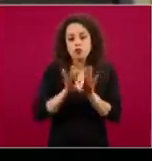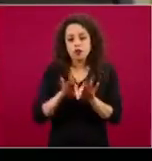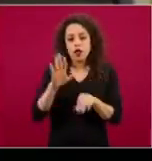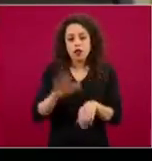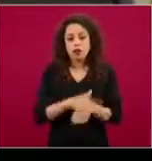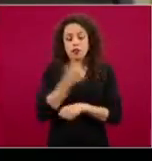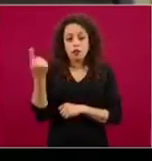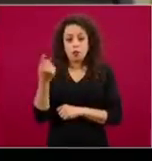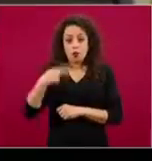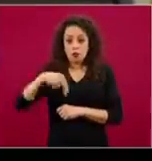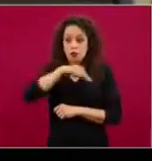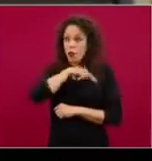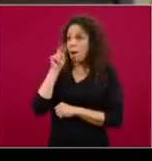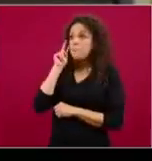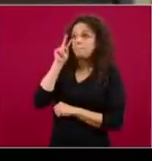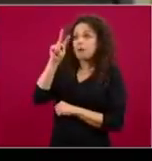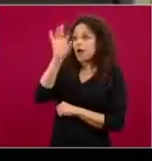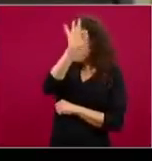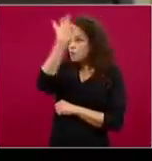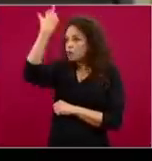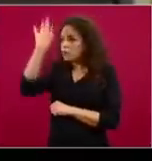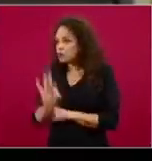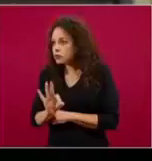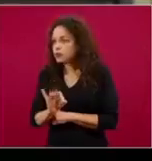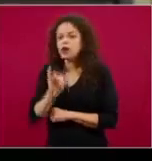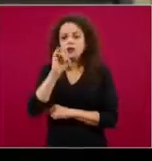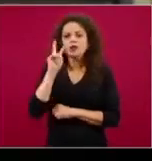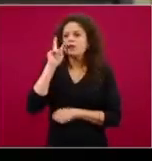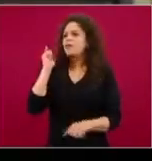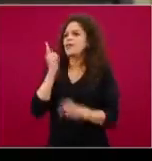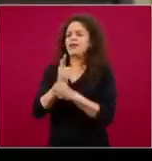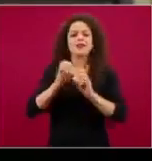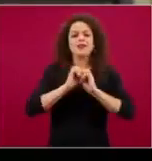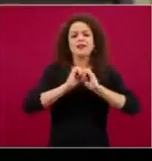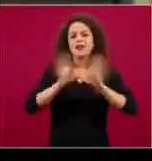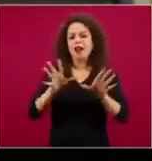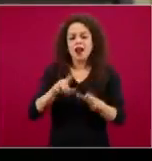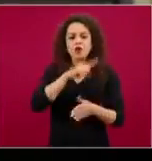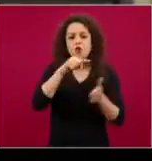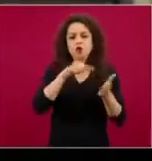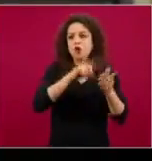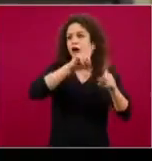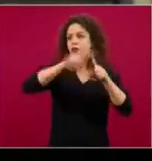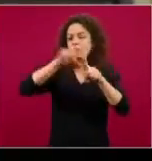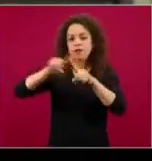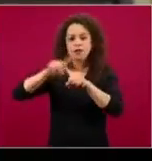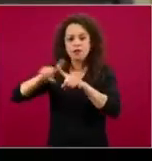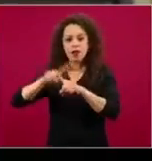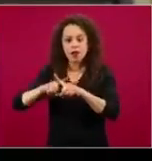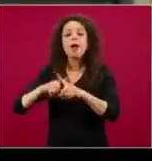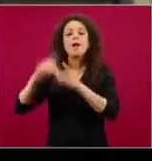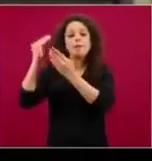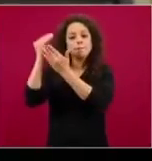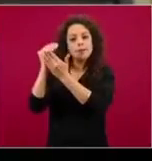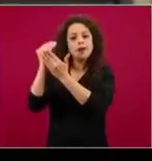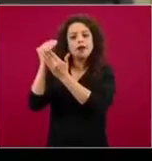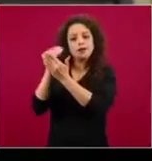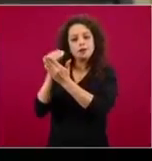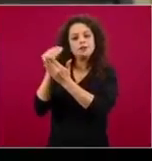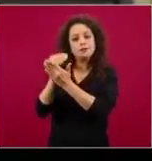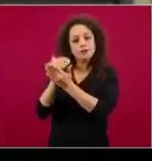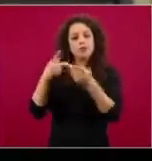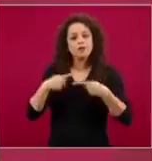tasa, sí está bajando mucho la mortalidad en varios lugares, no solo aquí. Entonces, esa es la